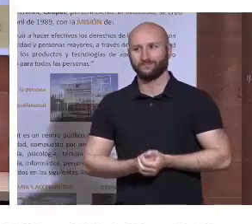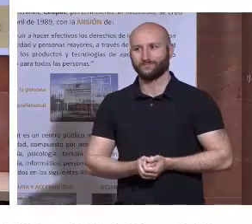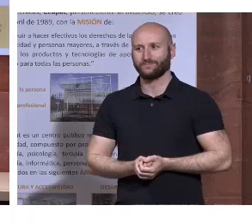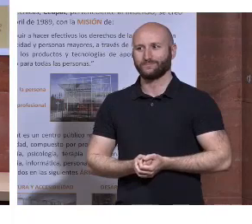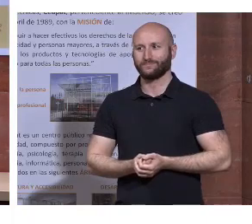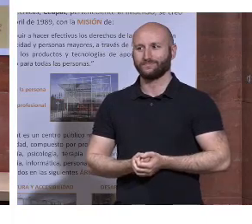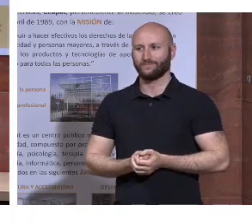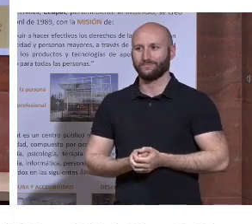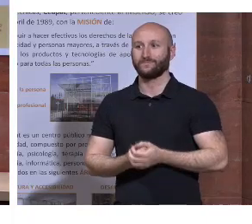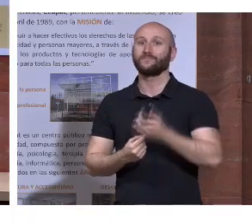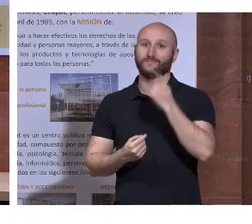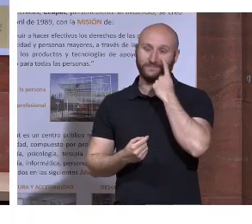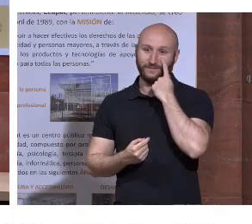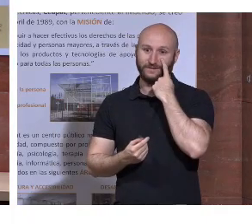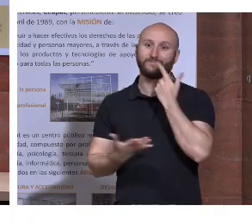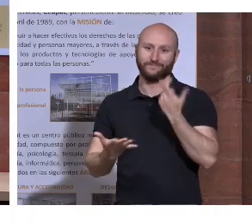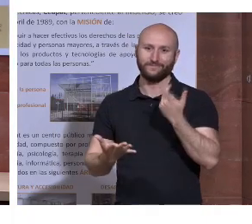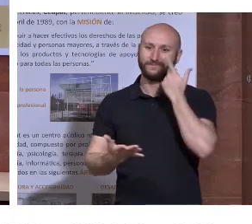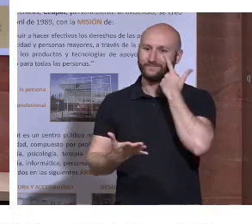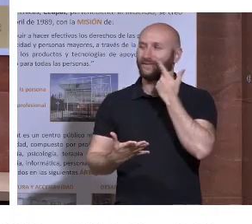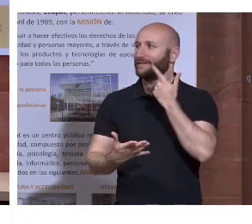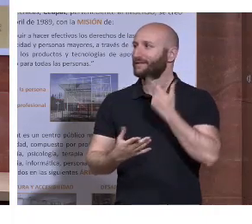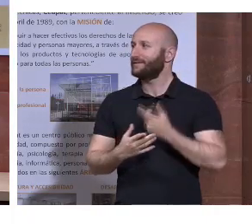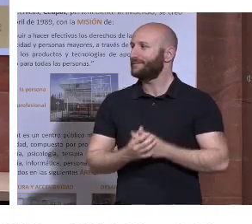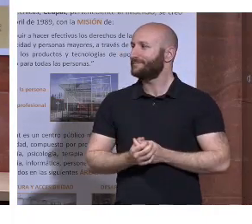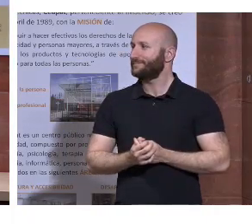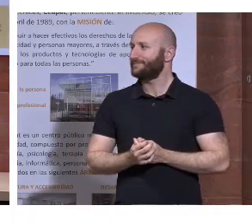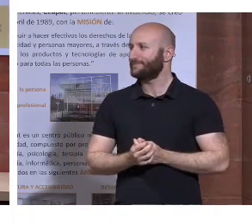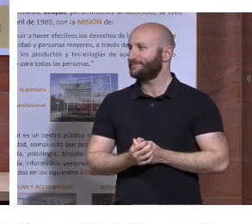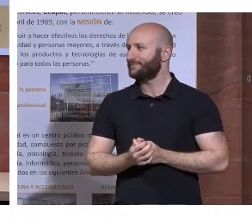Perfecto. ¿Lo veis? Ahí a la vista, ¿vale? Y lo voy a dejar ahí,